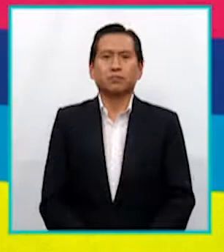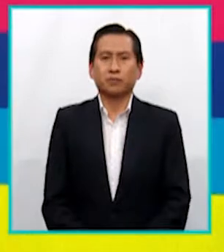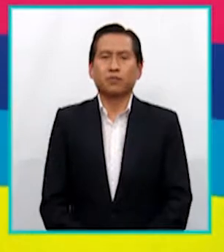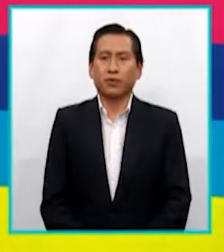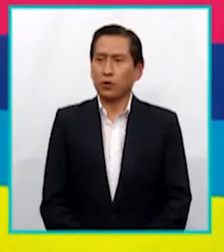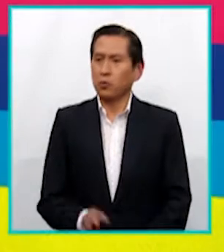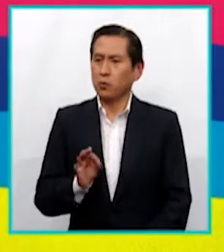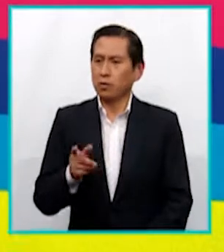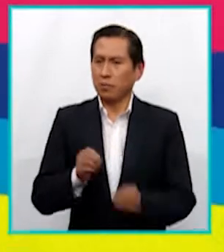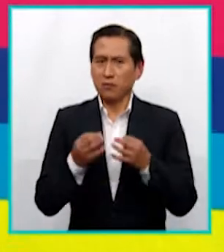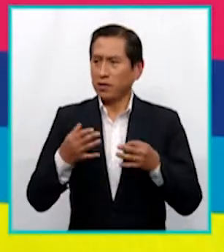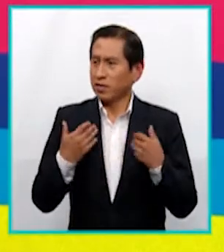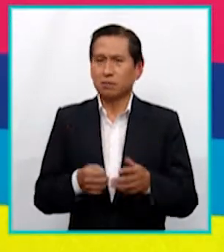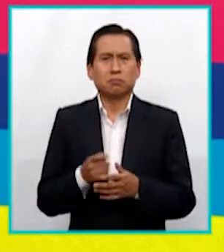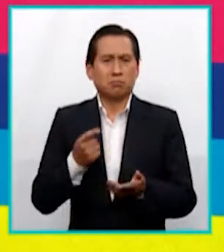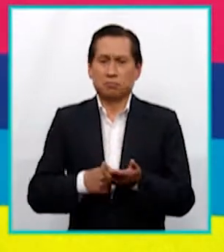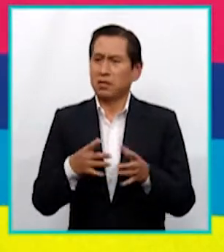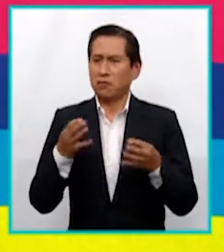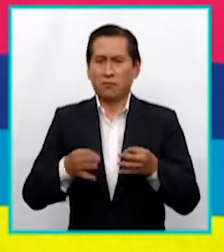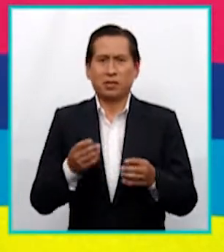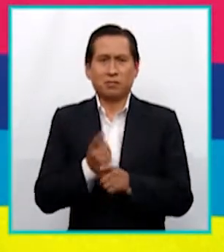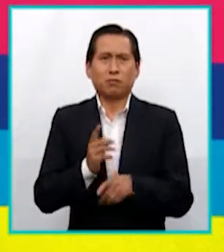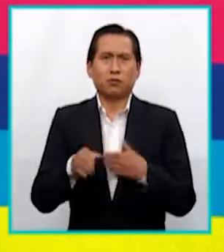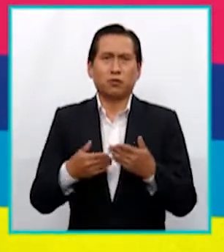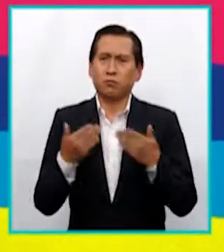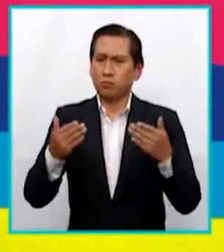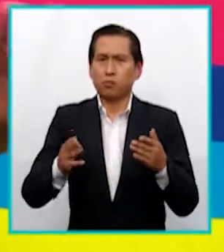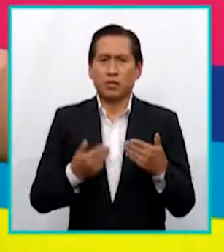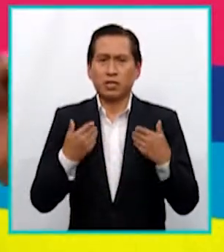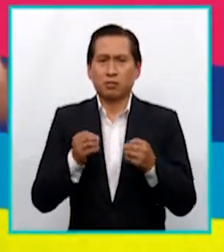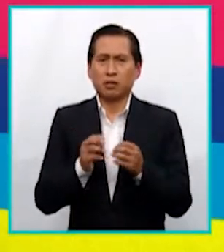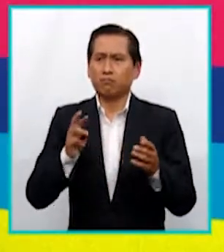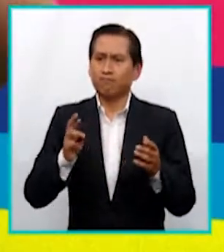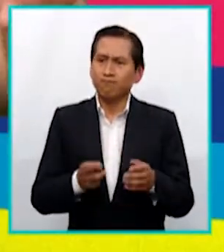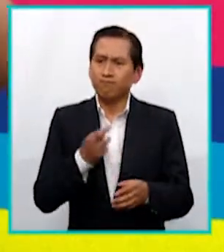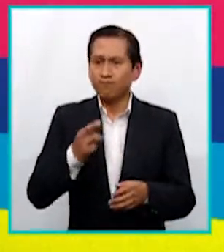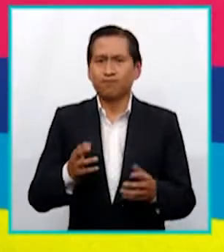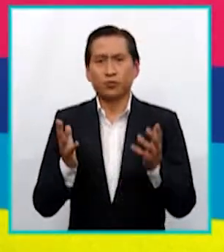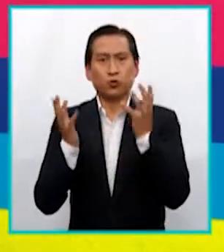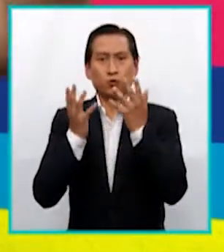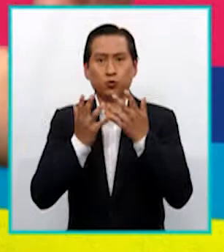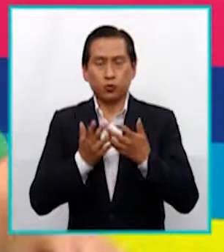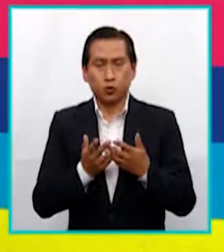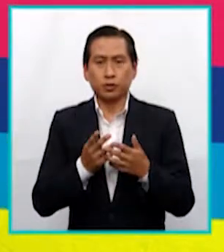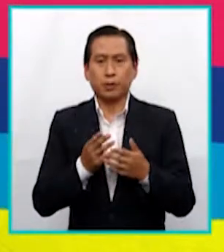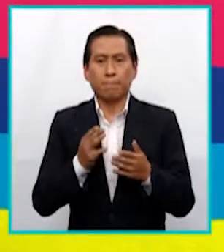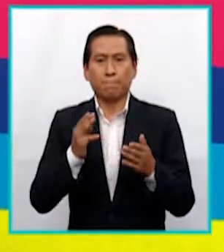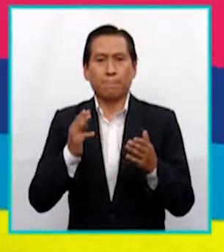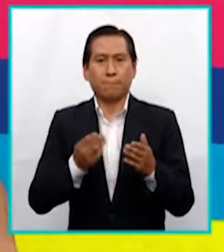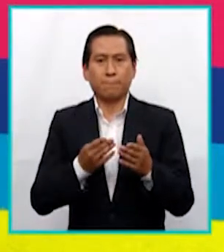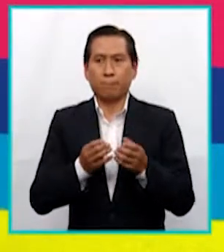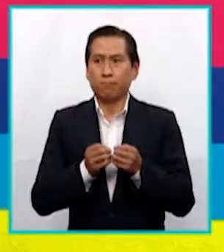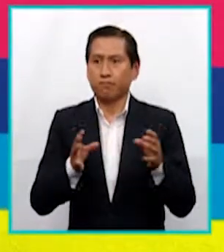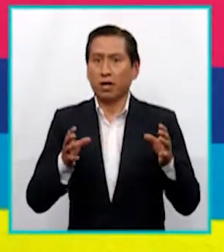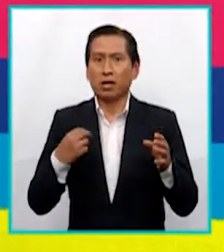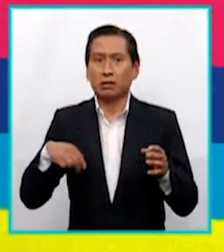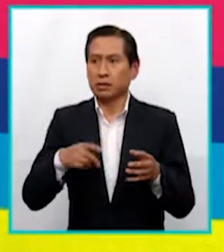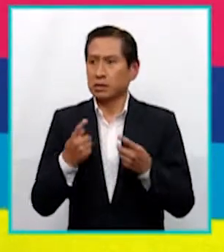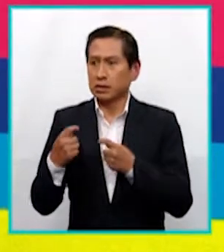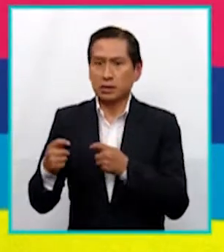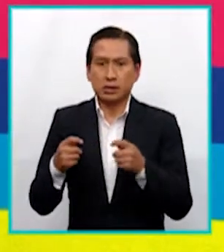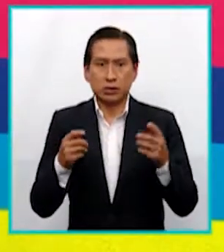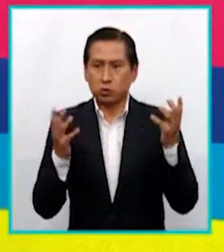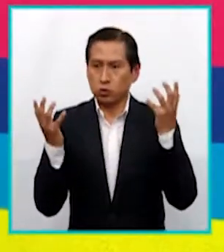digamos. Ya está hecha la fiesta. Claro, con eso ya está hecha la fiesta, ¿no? La música se compone de ritmo, armonía y melodía. Entonces tratamos de brindarle una